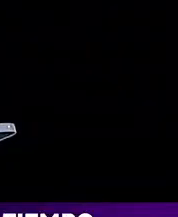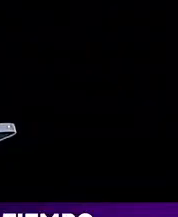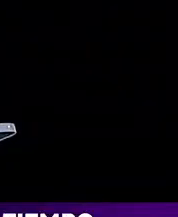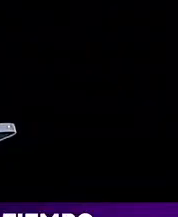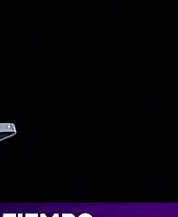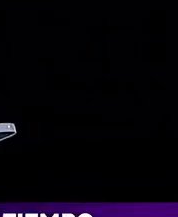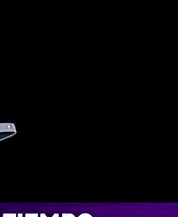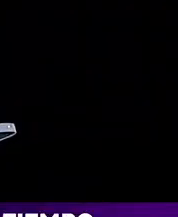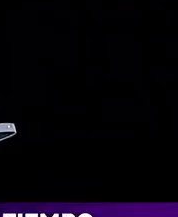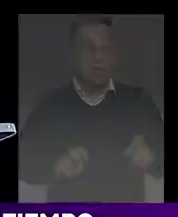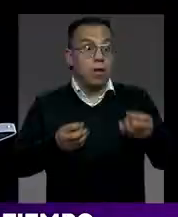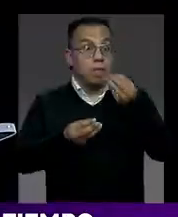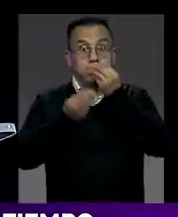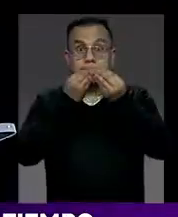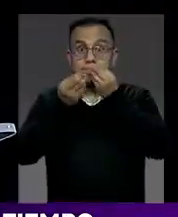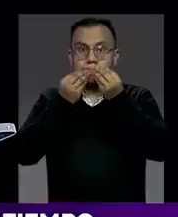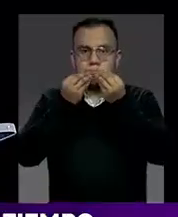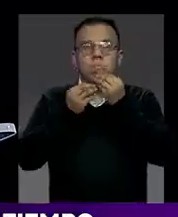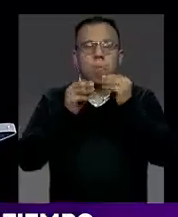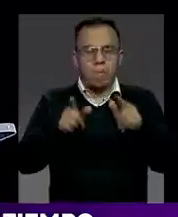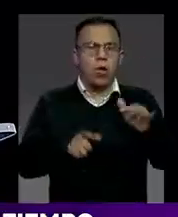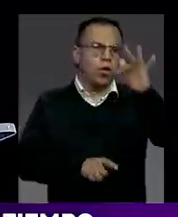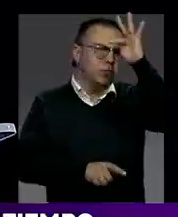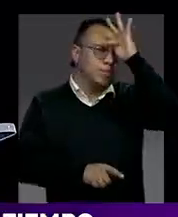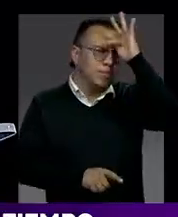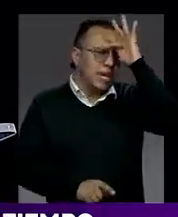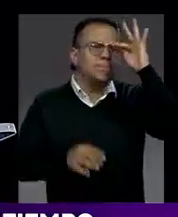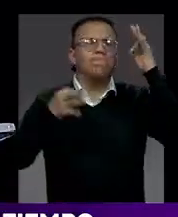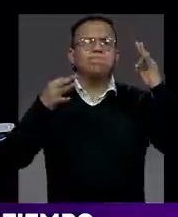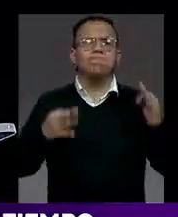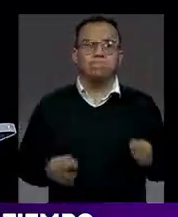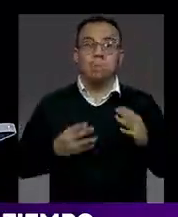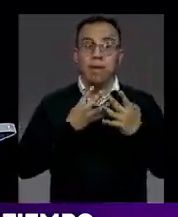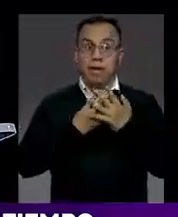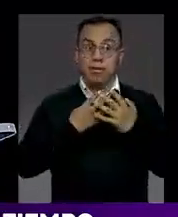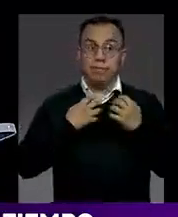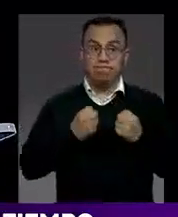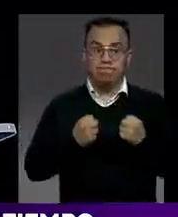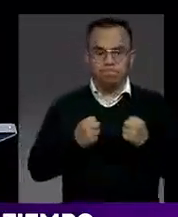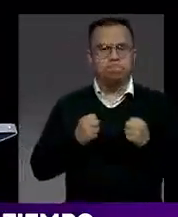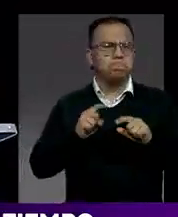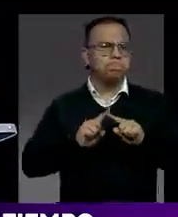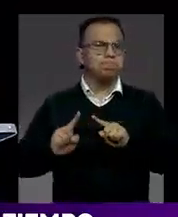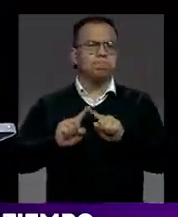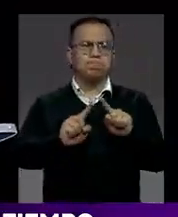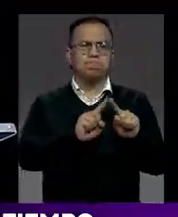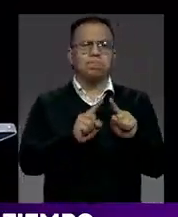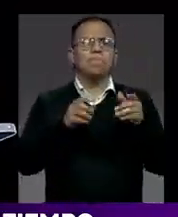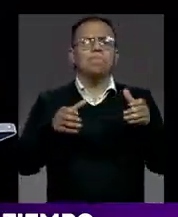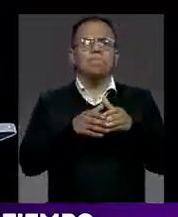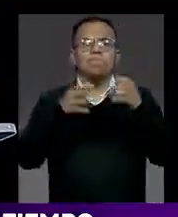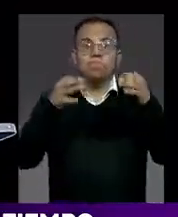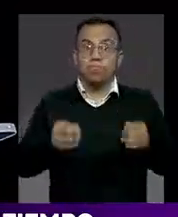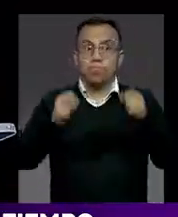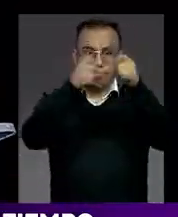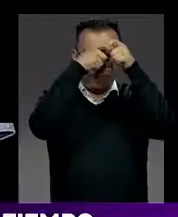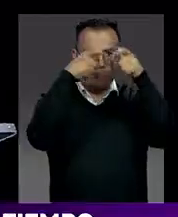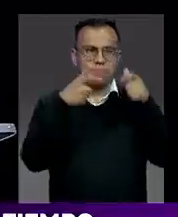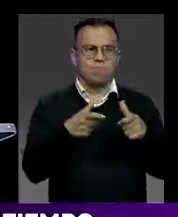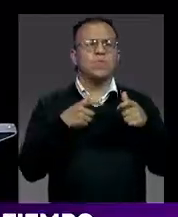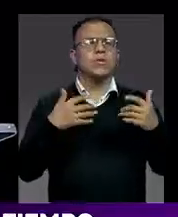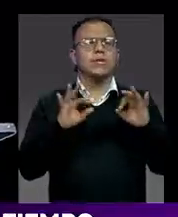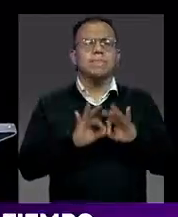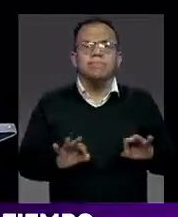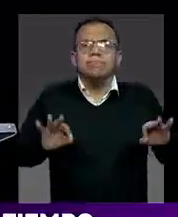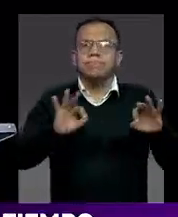de alimentos para las fuerzas militares para los hospitales para las cárceles en fin realmente el poder del estado ahí es es muy